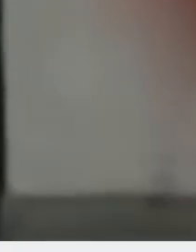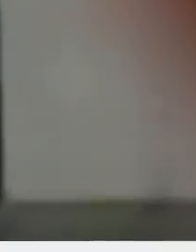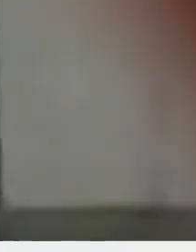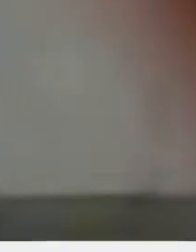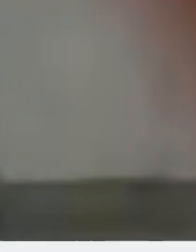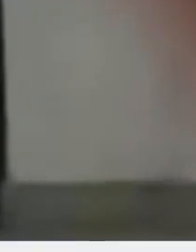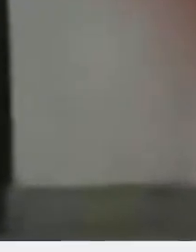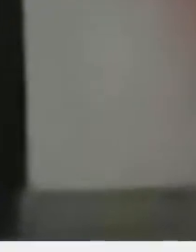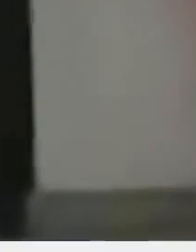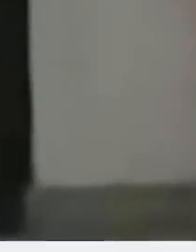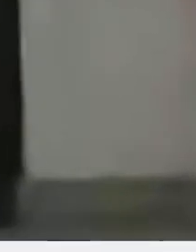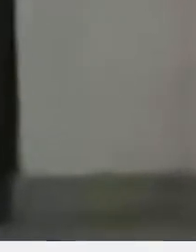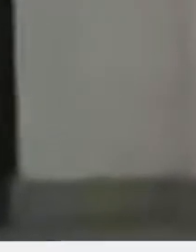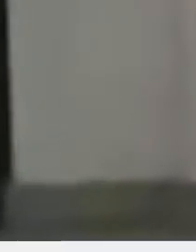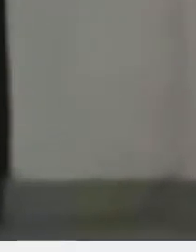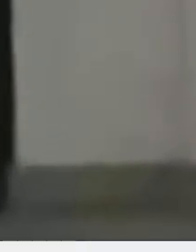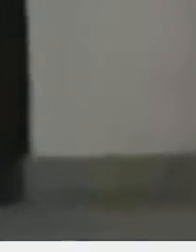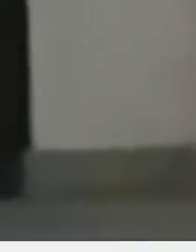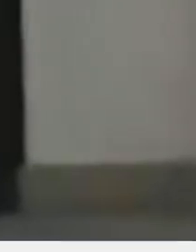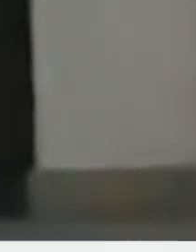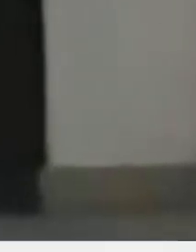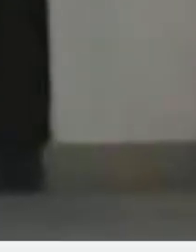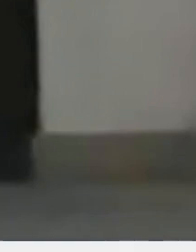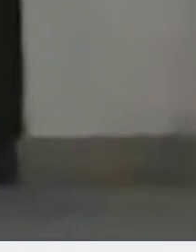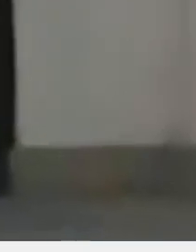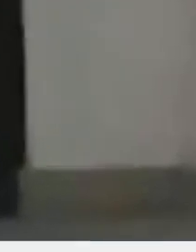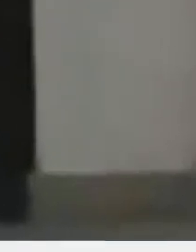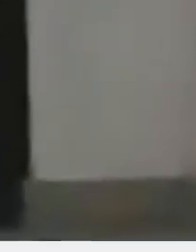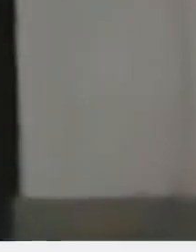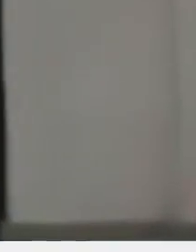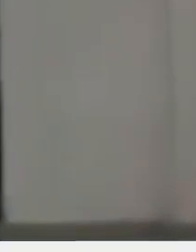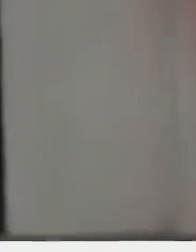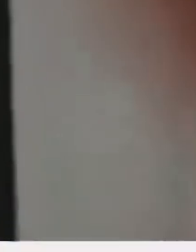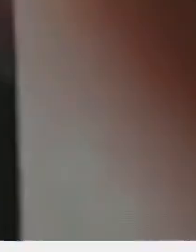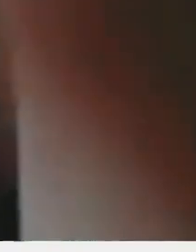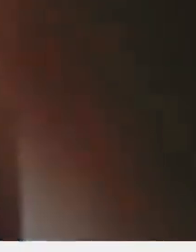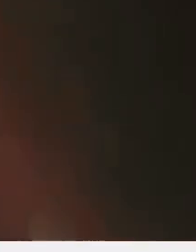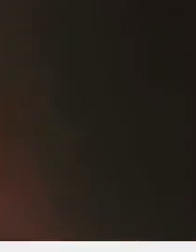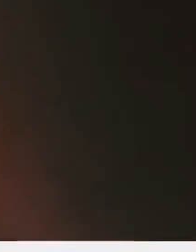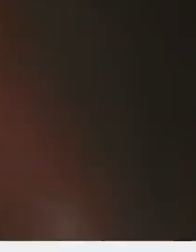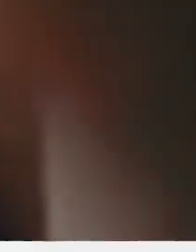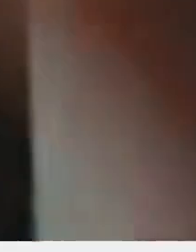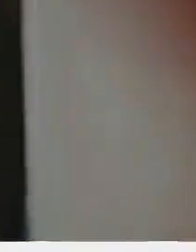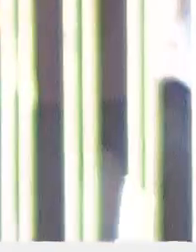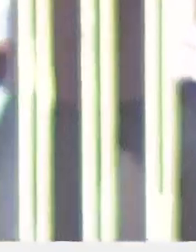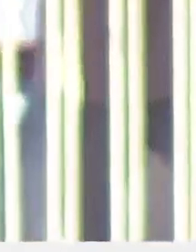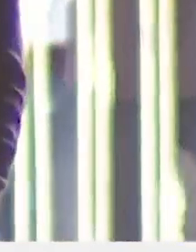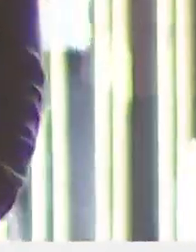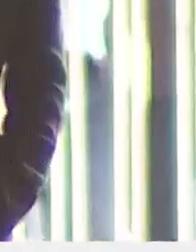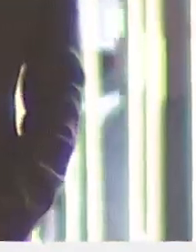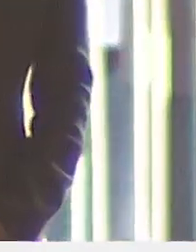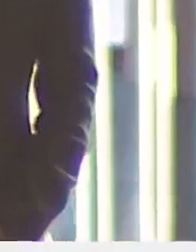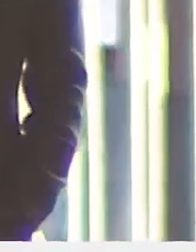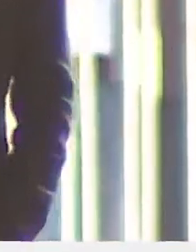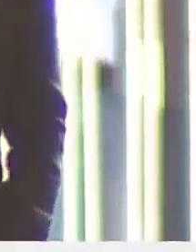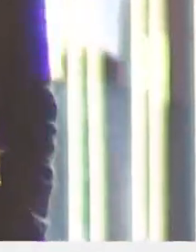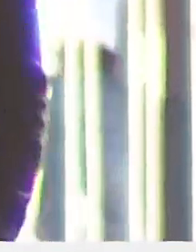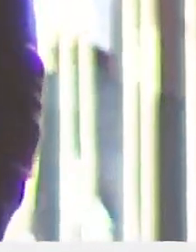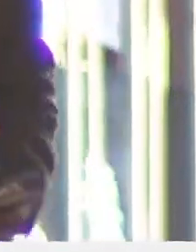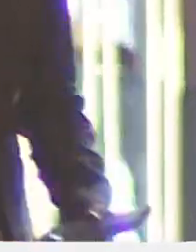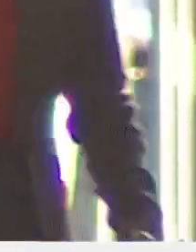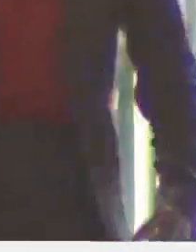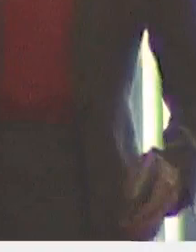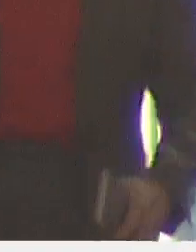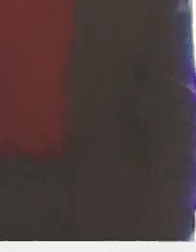en donde se le rinde honores, se le saluda al ingreso del Palacio y él continúa su marcha. Él se ha detenido y se ha puesto frente a la Guardia